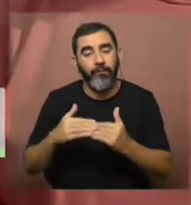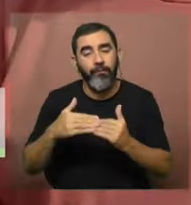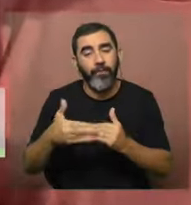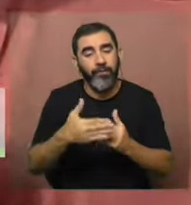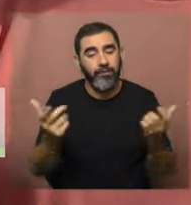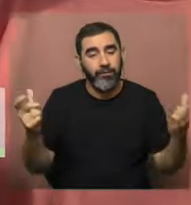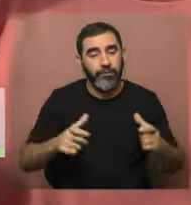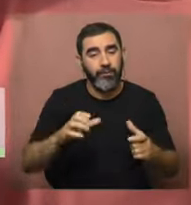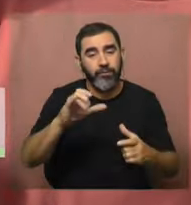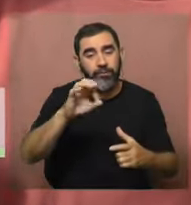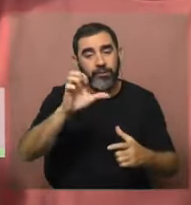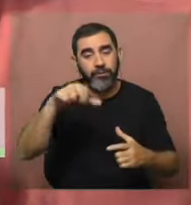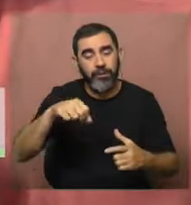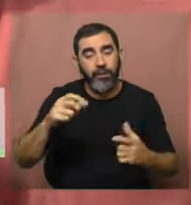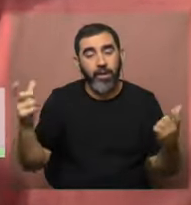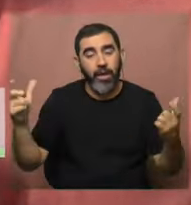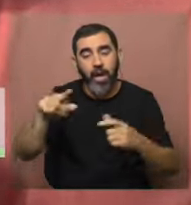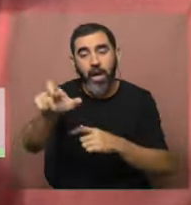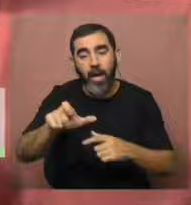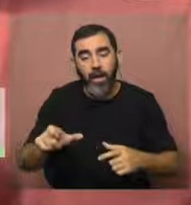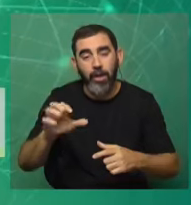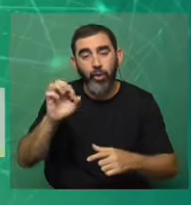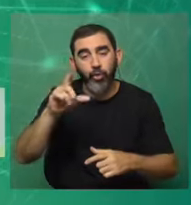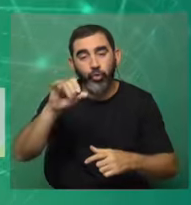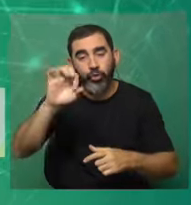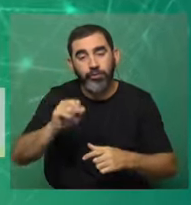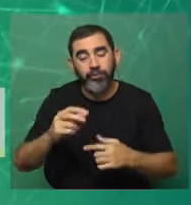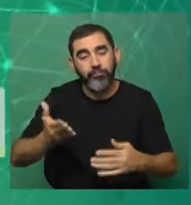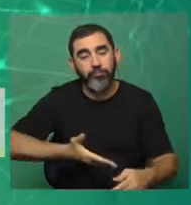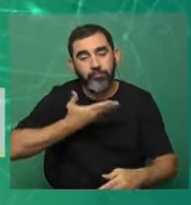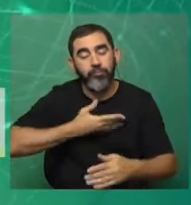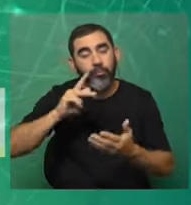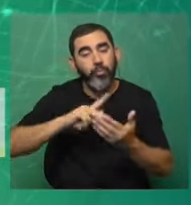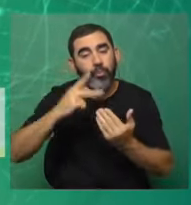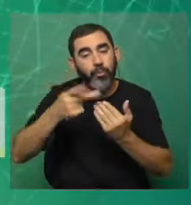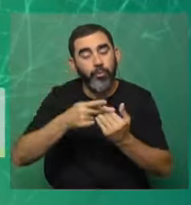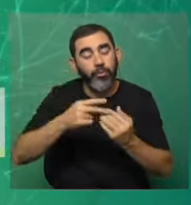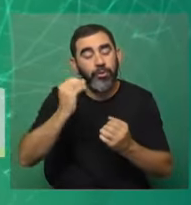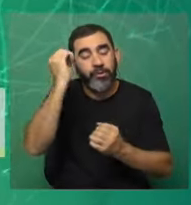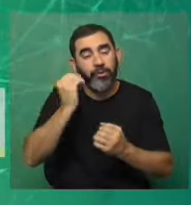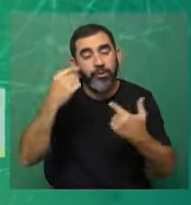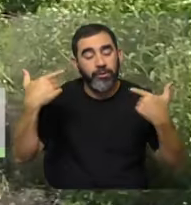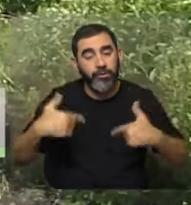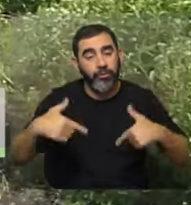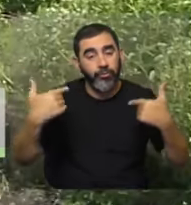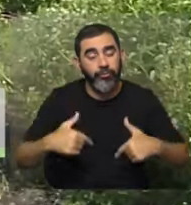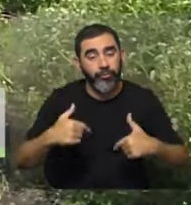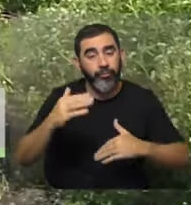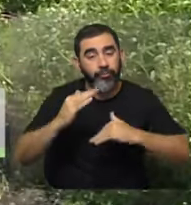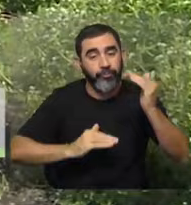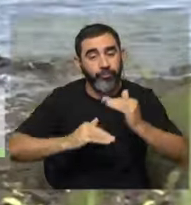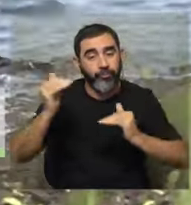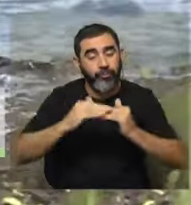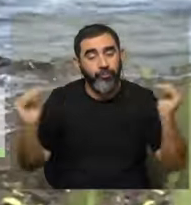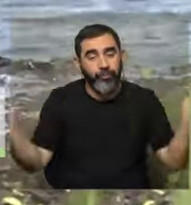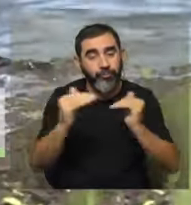Laguna del cisne y Arroyo Solis chicos se movilizan por impacto del proyecto del Ministerio de transporte y Obras Públicas de una